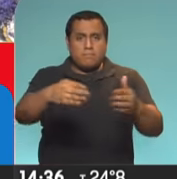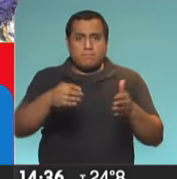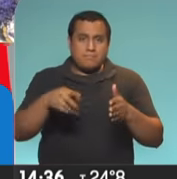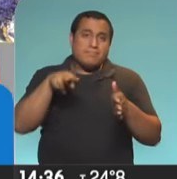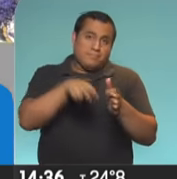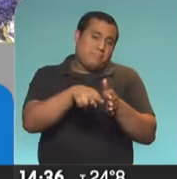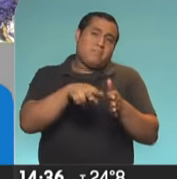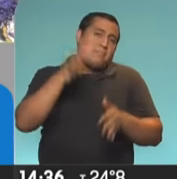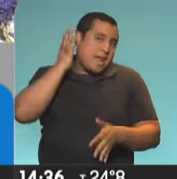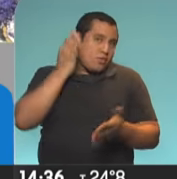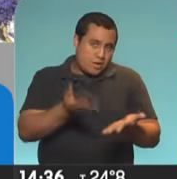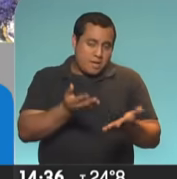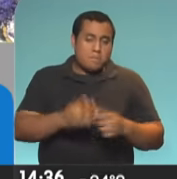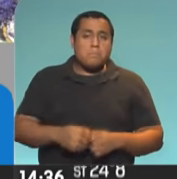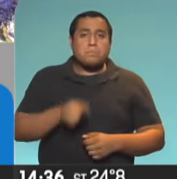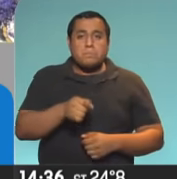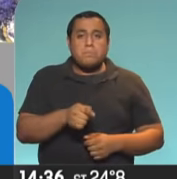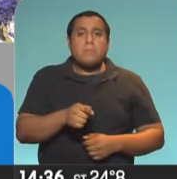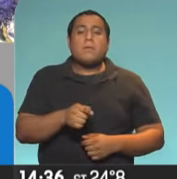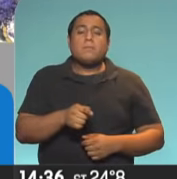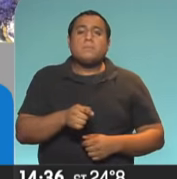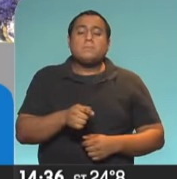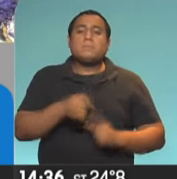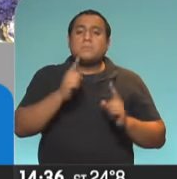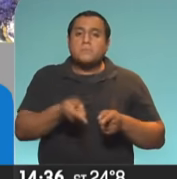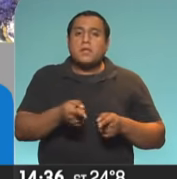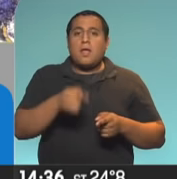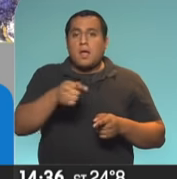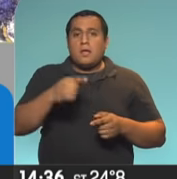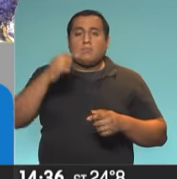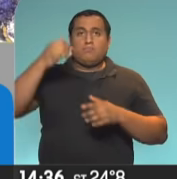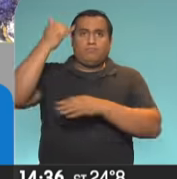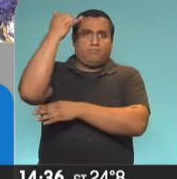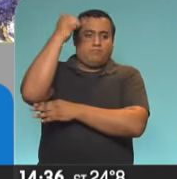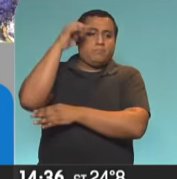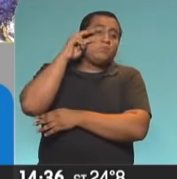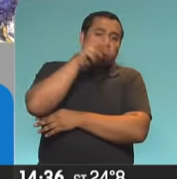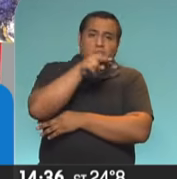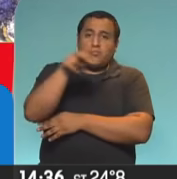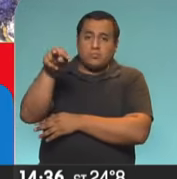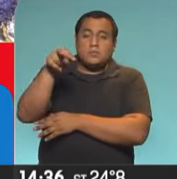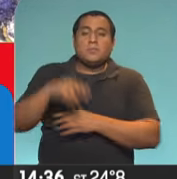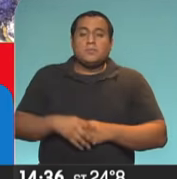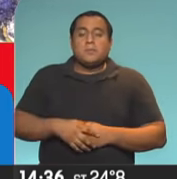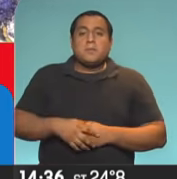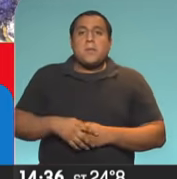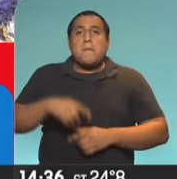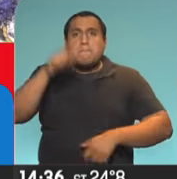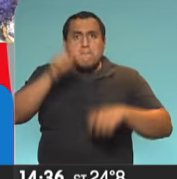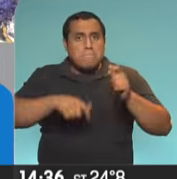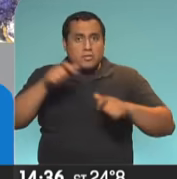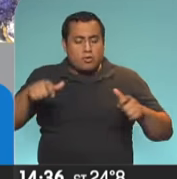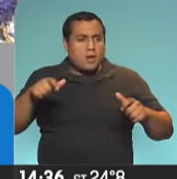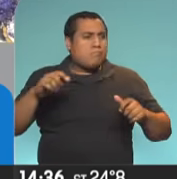de Diego Maradona, con una casi imagen aérea, ¿no? Sí. Se veía hacia el público, no se